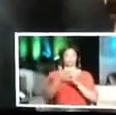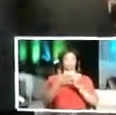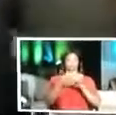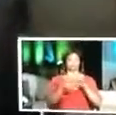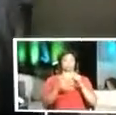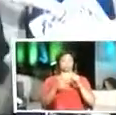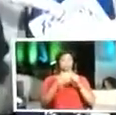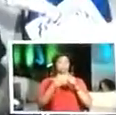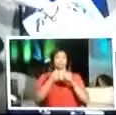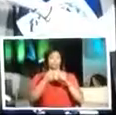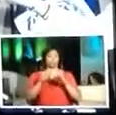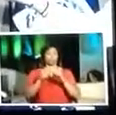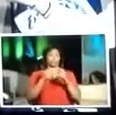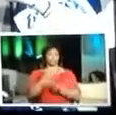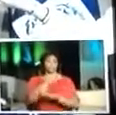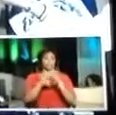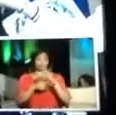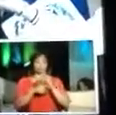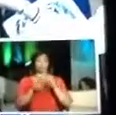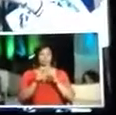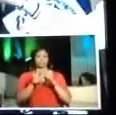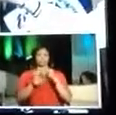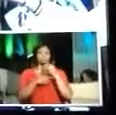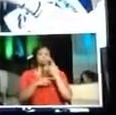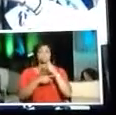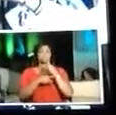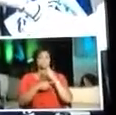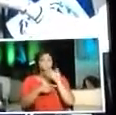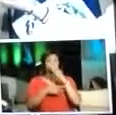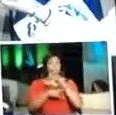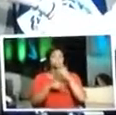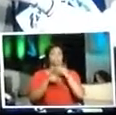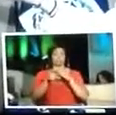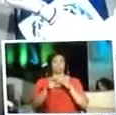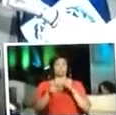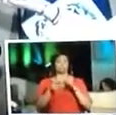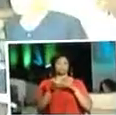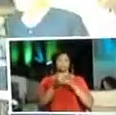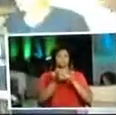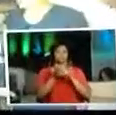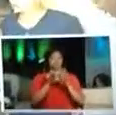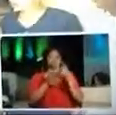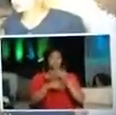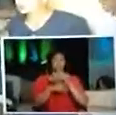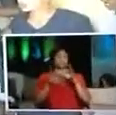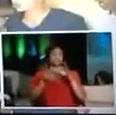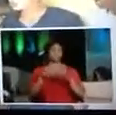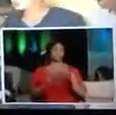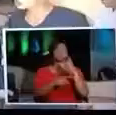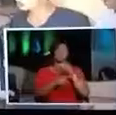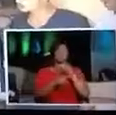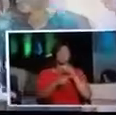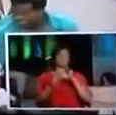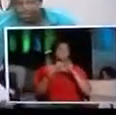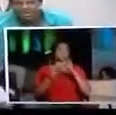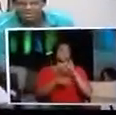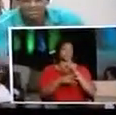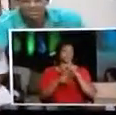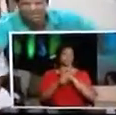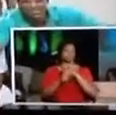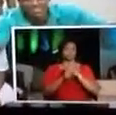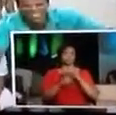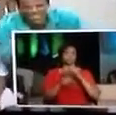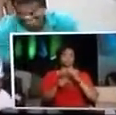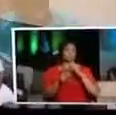a penalizarla. Además, ve desacertadas las declaraciones del procurador de apresar a los clientes de las